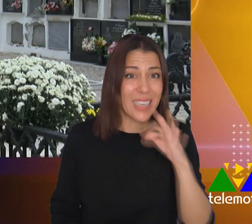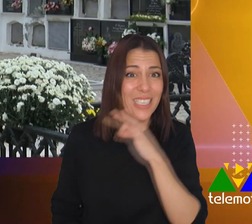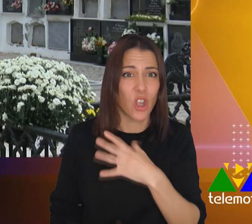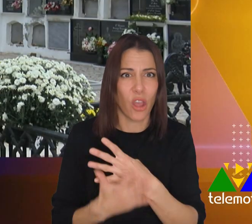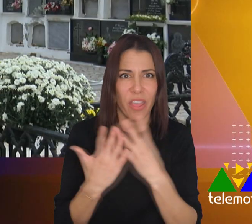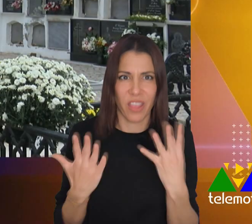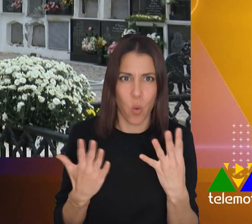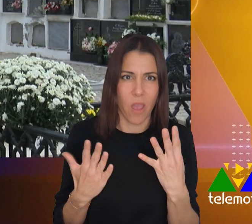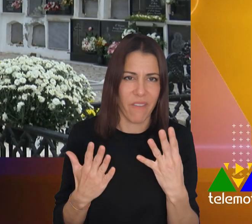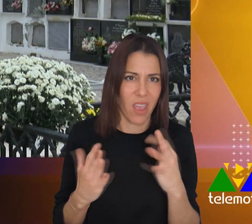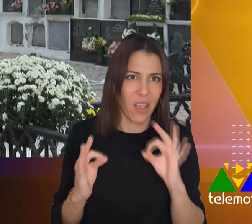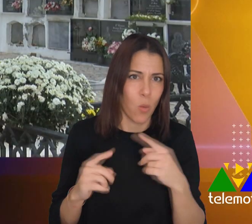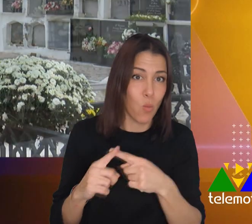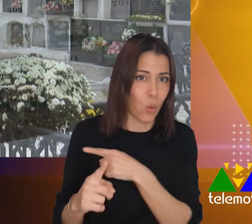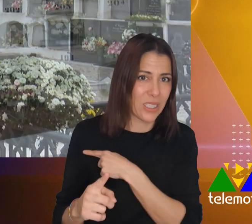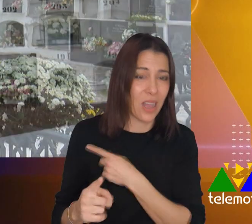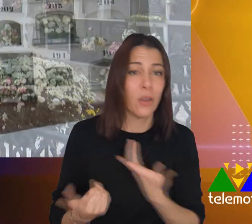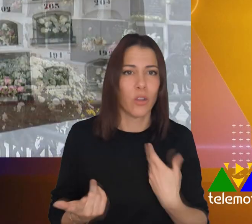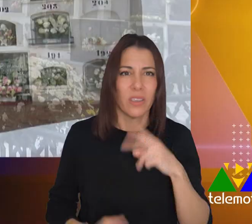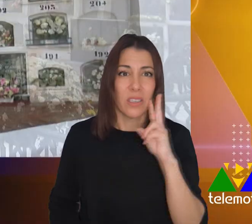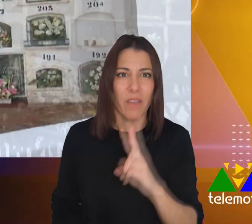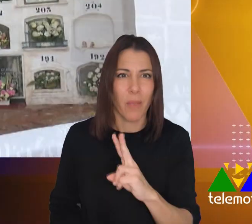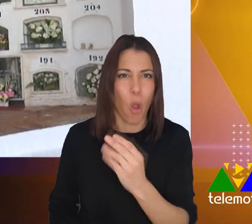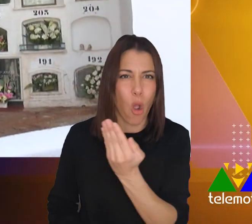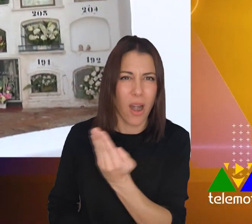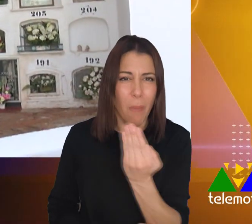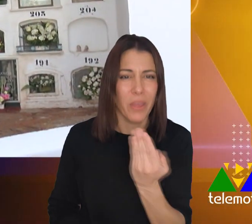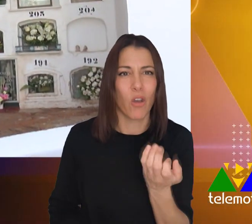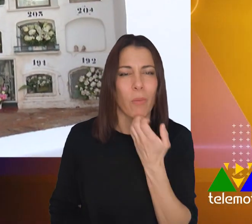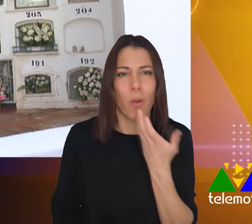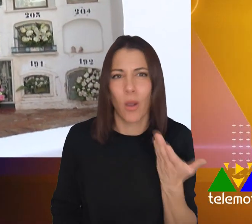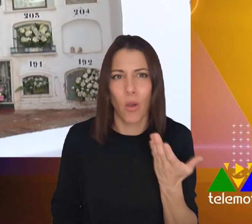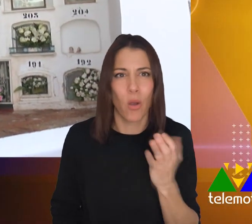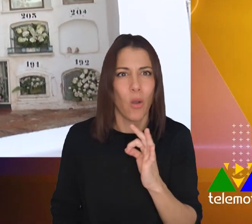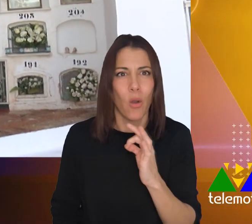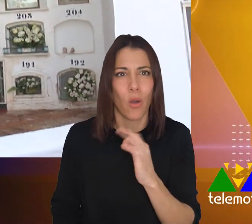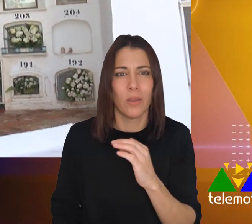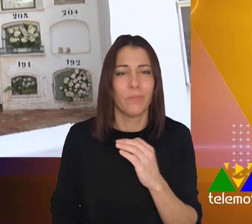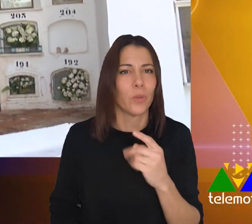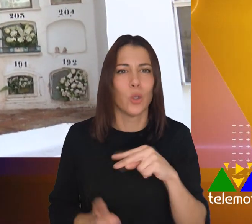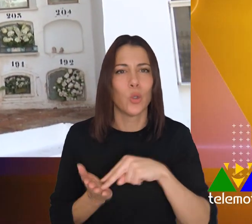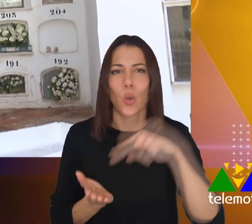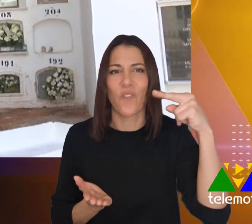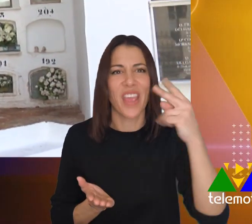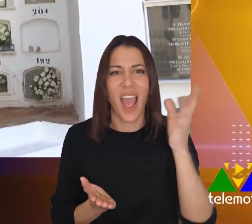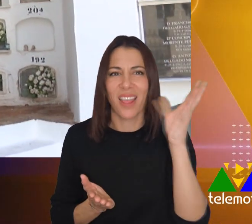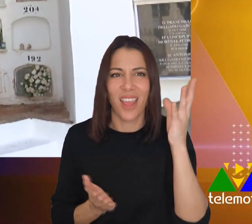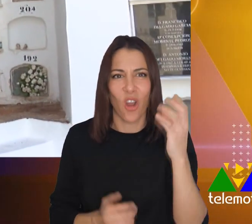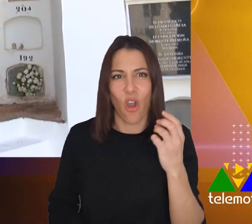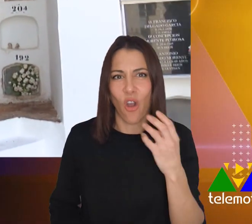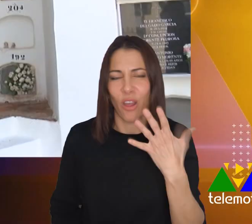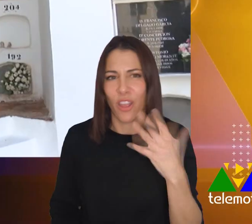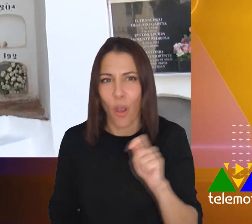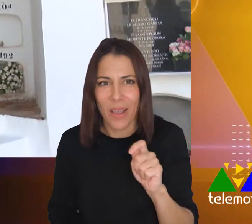XIX era extensísima. Claro, ¿no? si vemos algunas lápidas, pues fallecido o subía al cielo a los 5 meses, a los 4 meses. La mortalidad